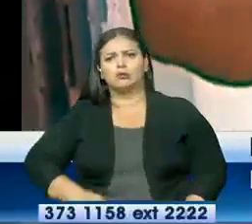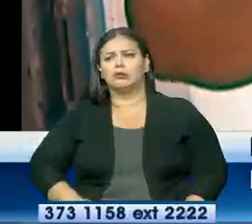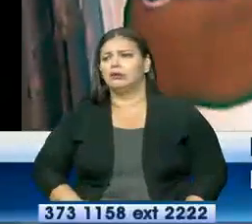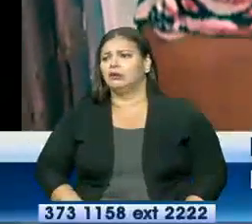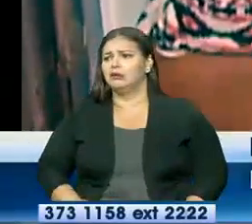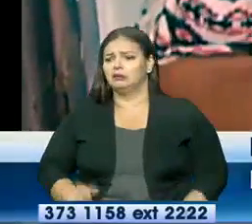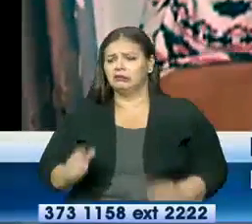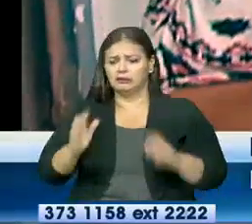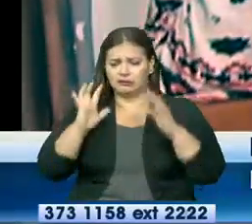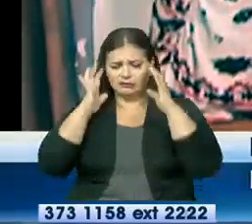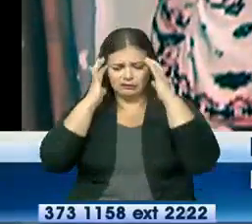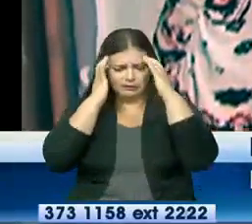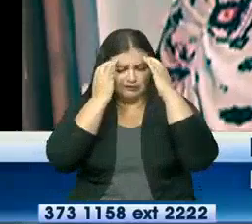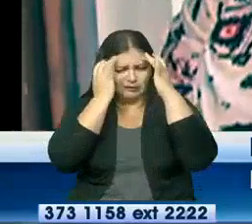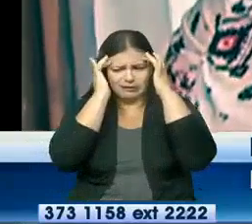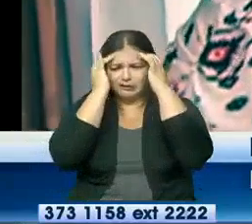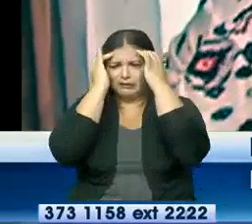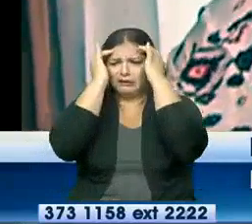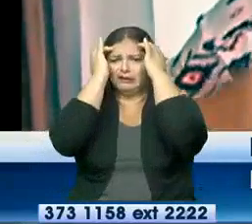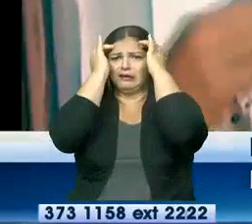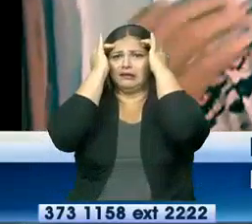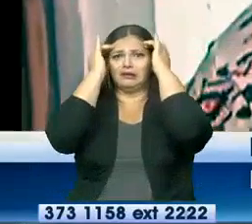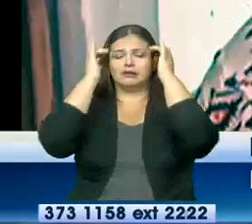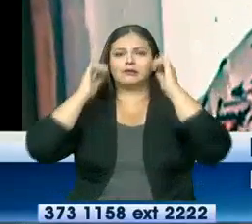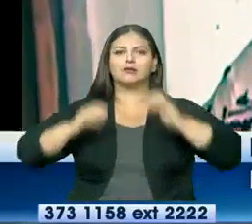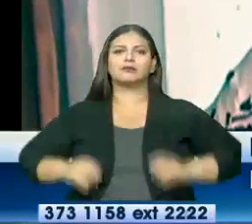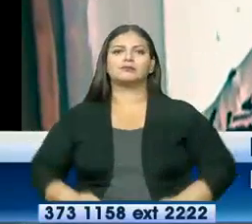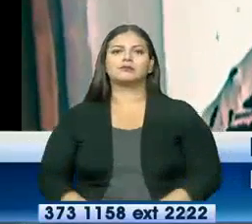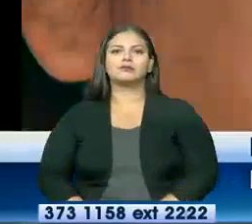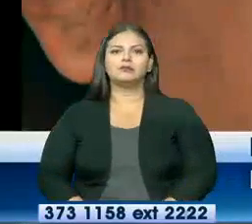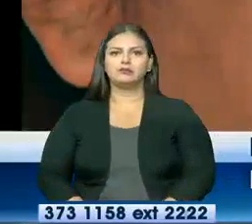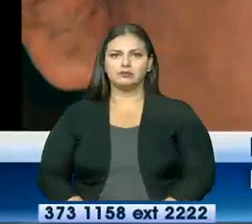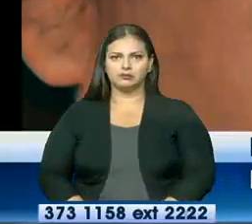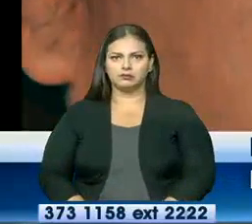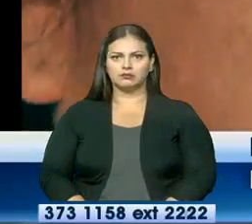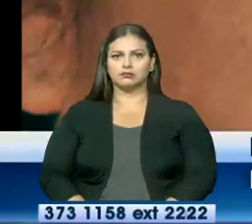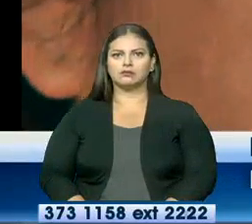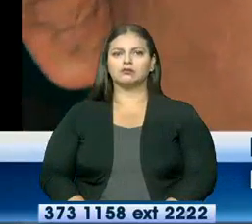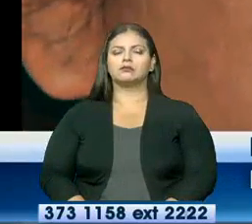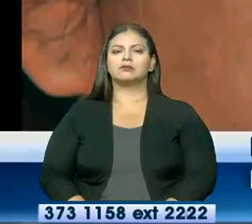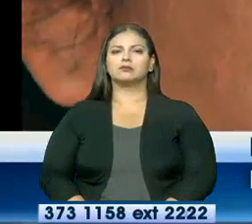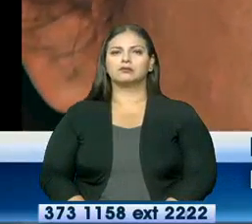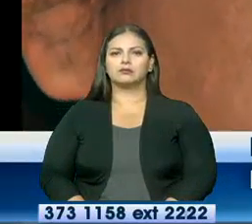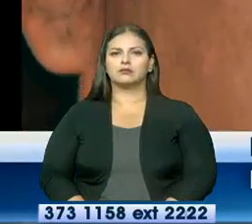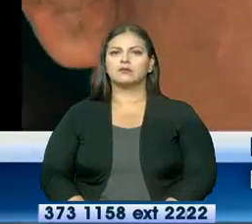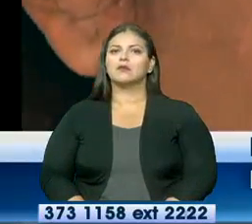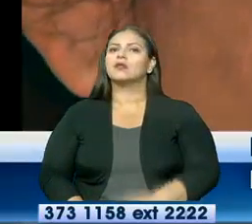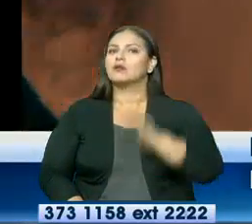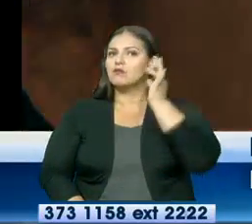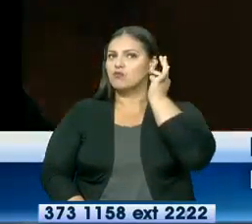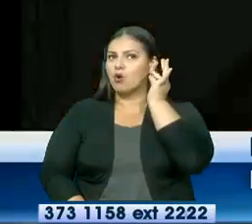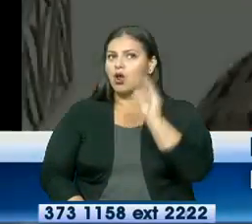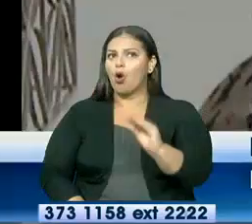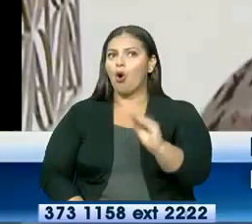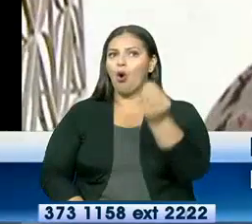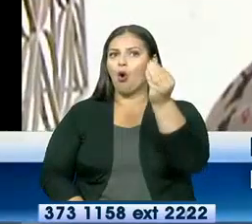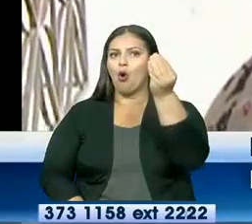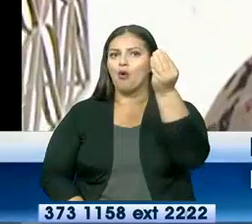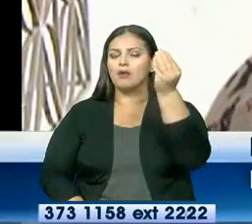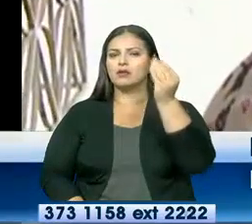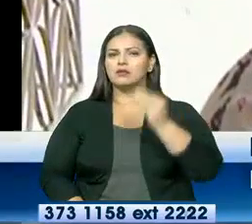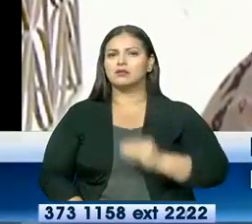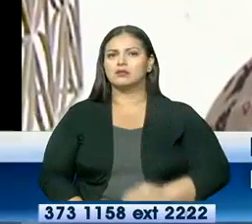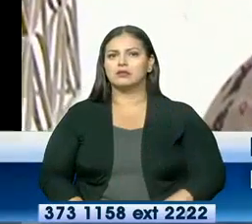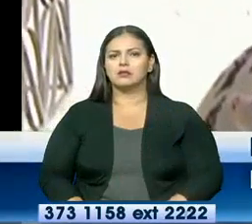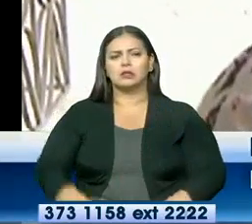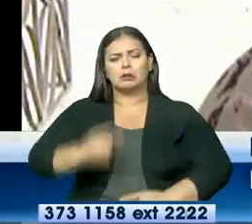salud del ser humano que llevaba en sus brazos y tenía algunas laceraciones en sus extremidades y rostro. Estaba llorando en la